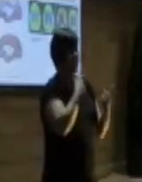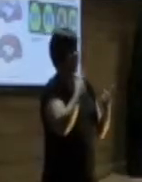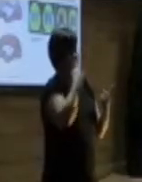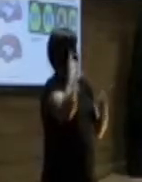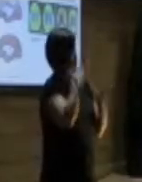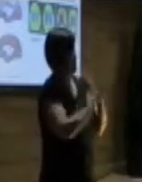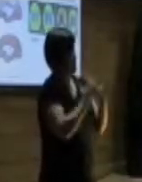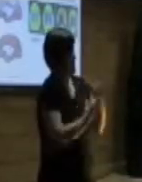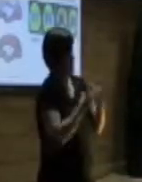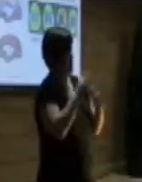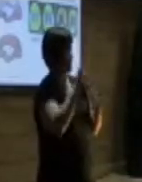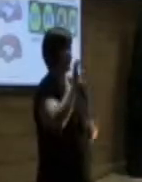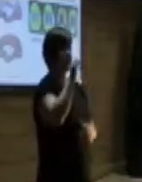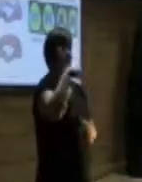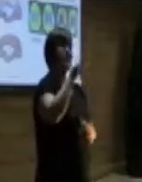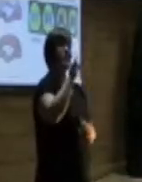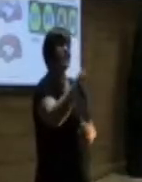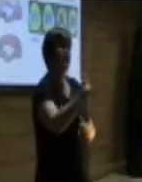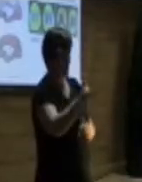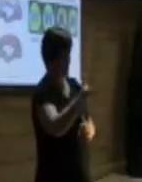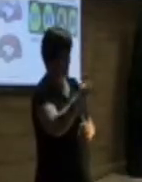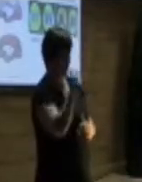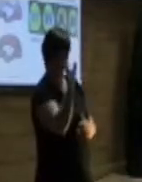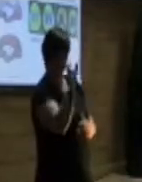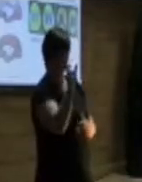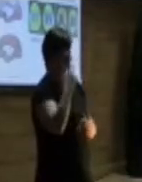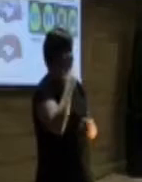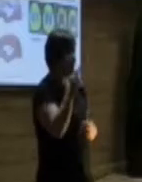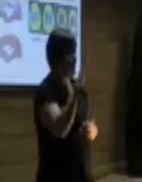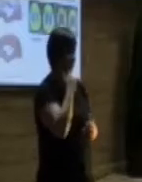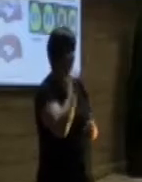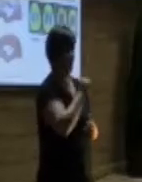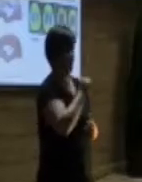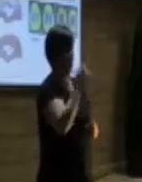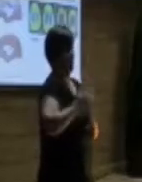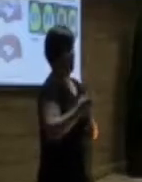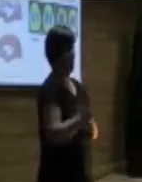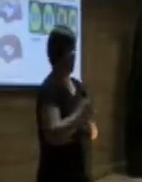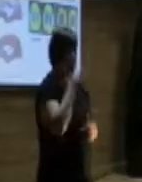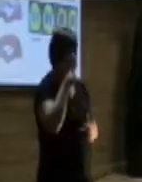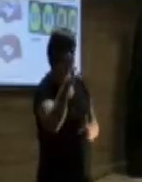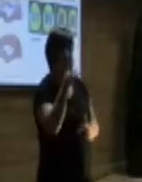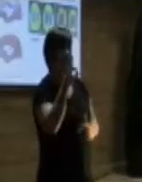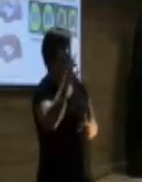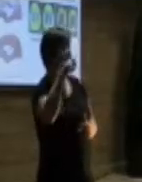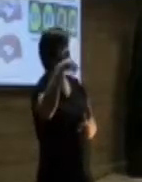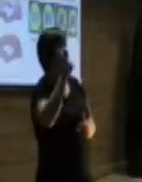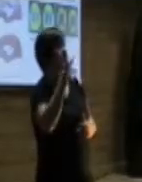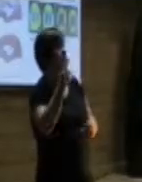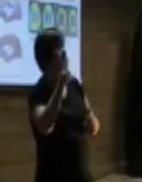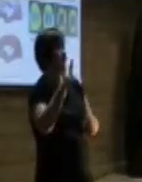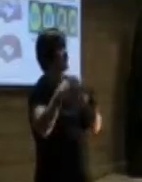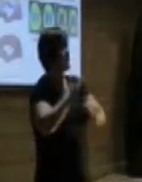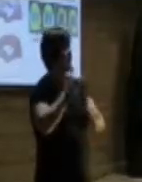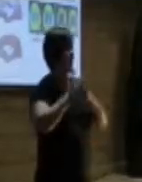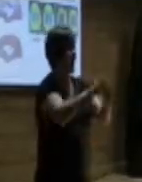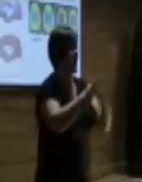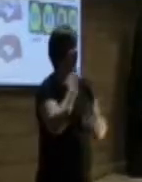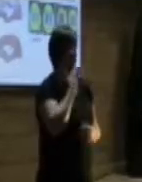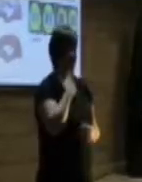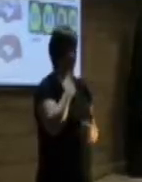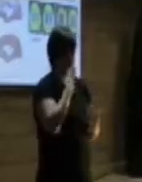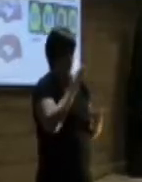que no se ha de decir nunca más ya demencia senil, porque la edad no produce demencia y porque decir demencia